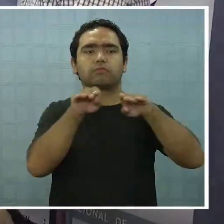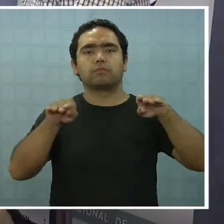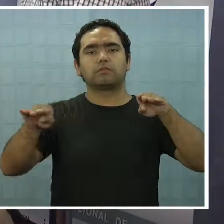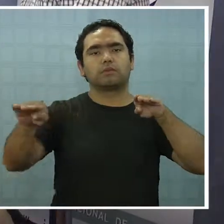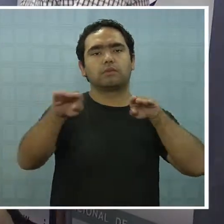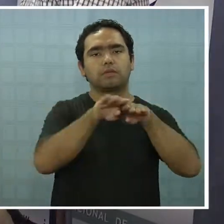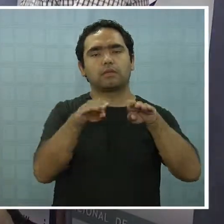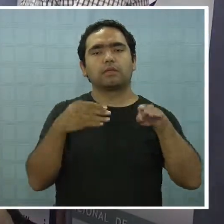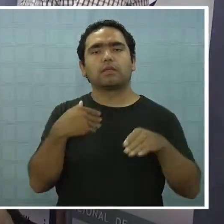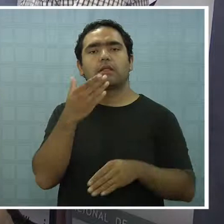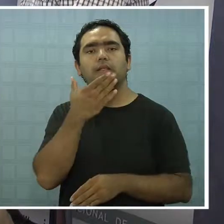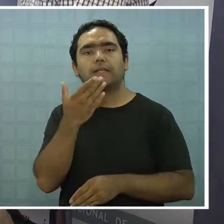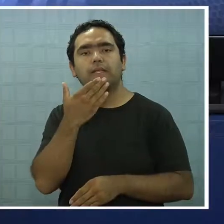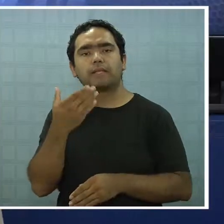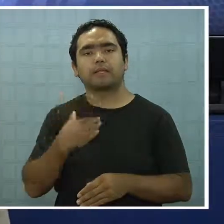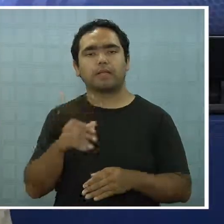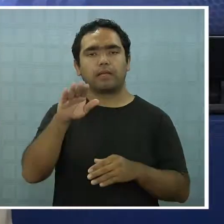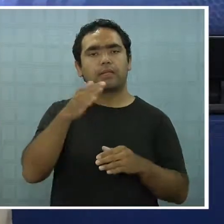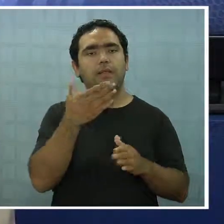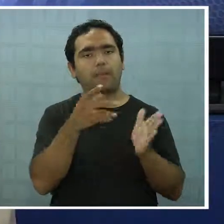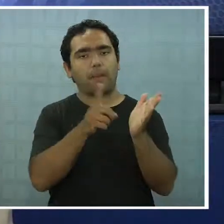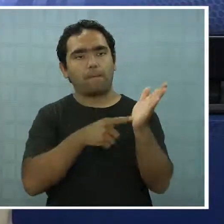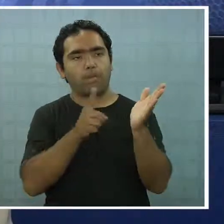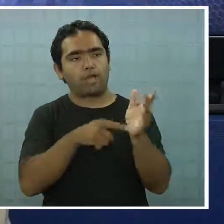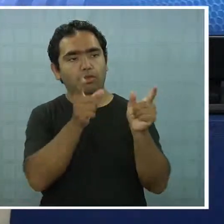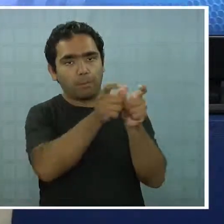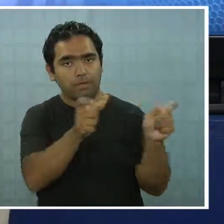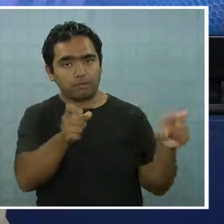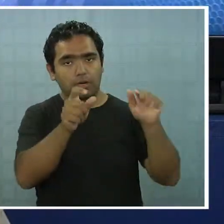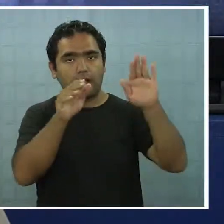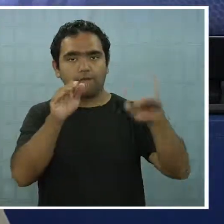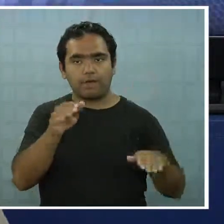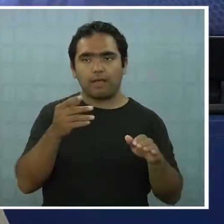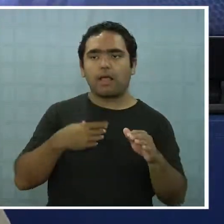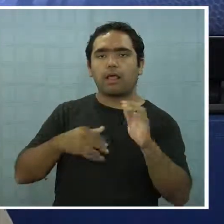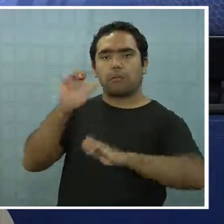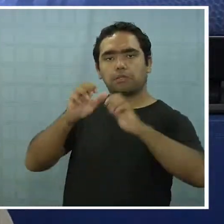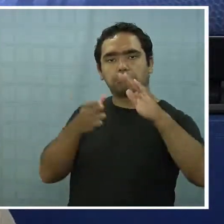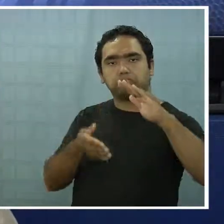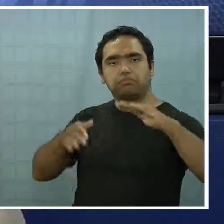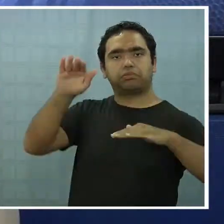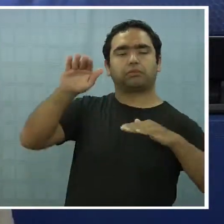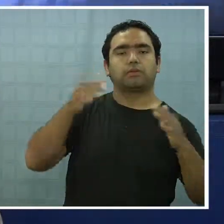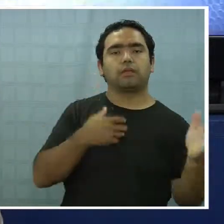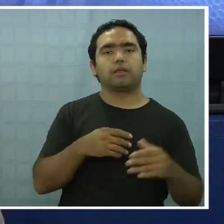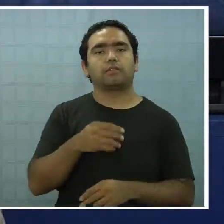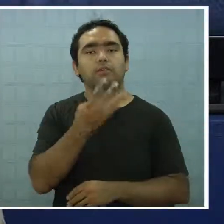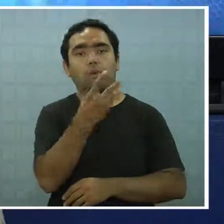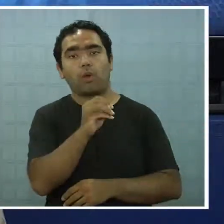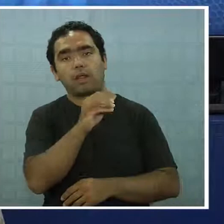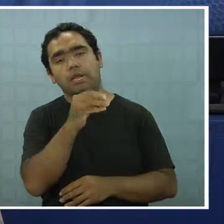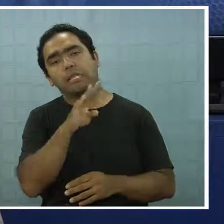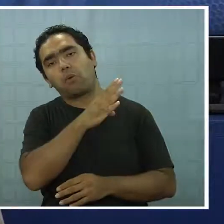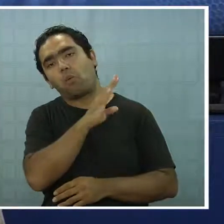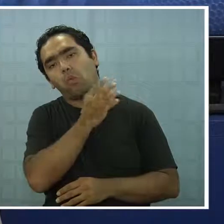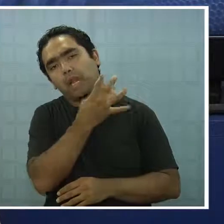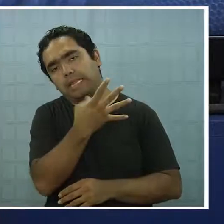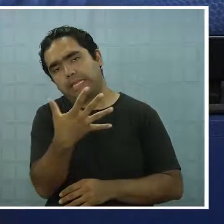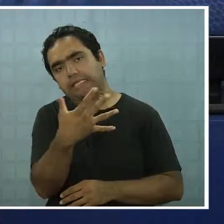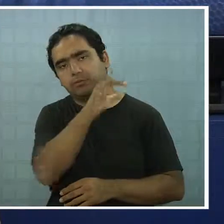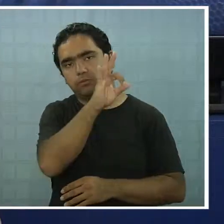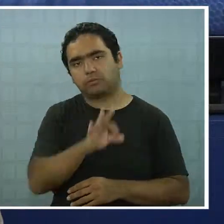capital, incluso una propuesta de reducir el impuesto a las personas del 40 al 35%. Entonces yo creo que nos hacía mucha falta. Y un